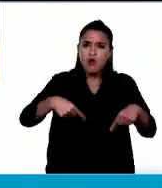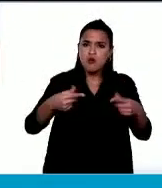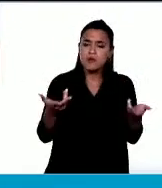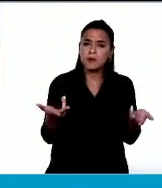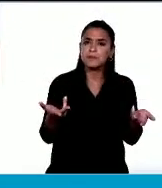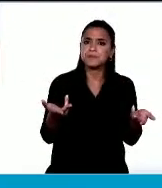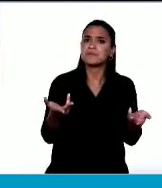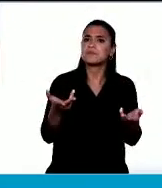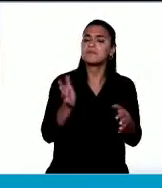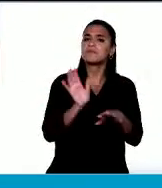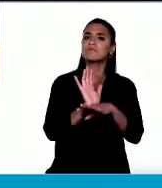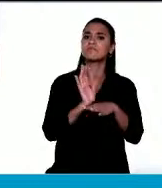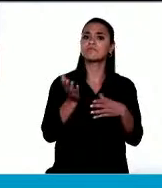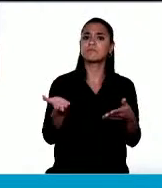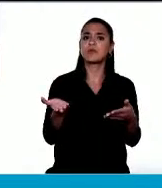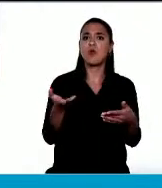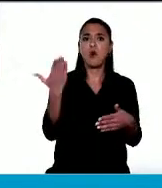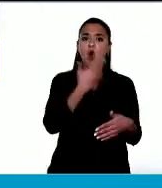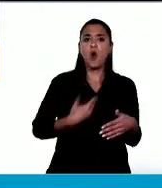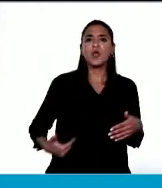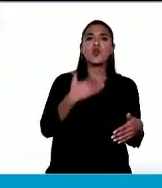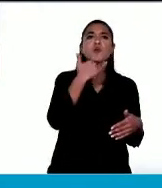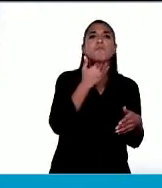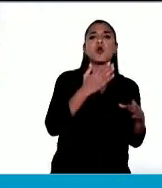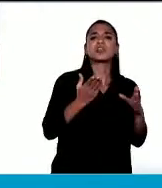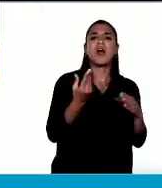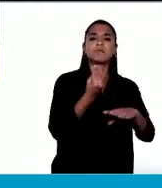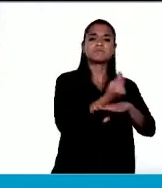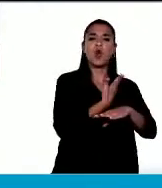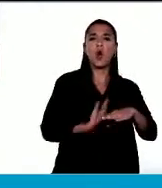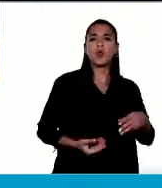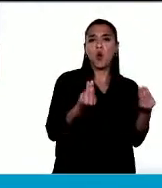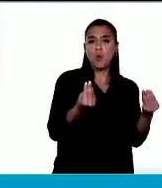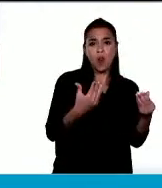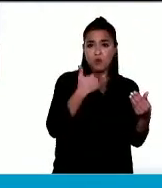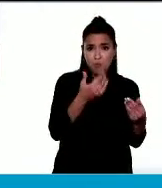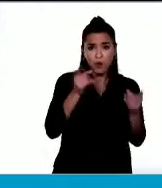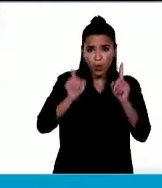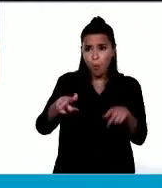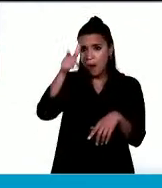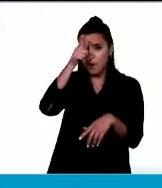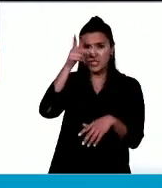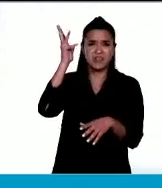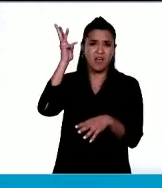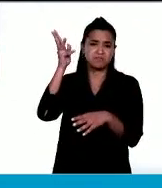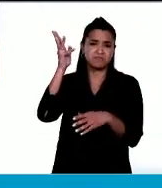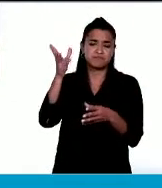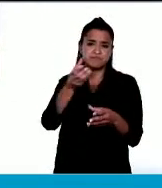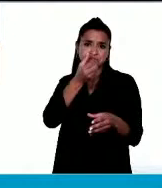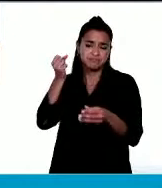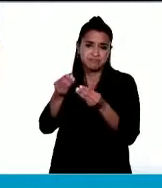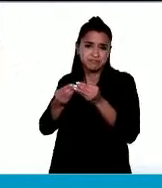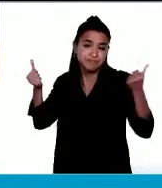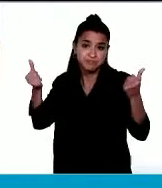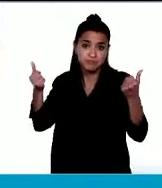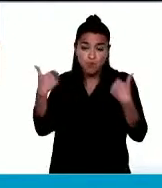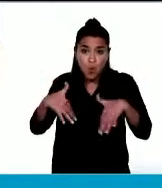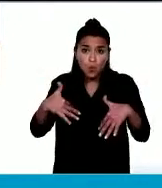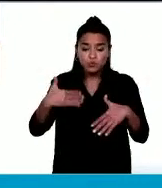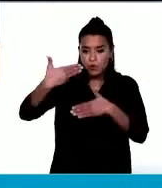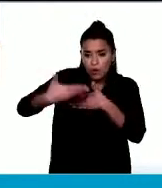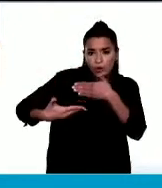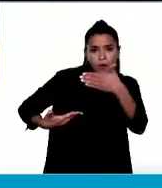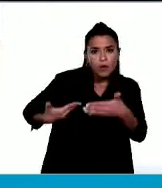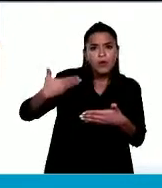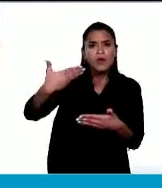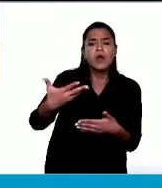que supera a los gobiernos. Pero, gobierno tras gobierno, la única política que hemos visto fue aumentar